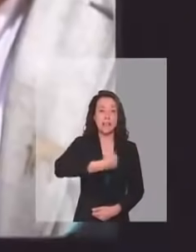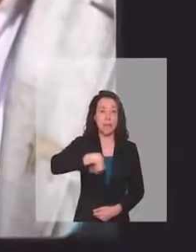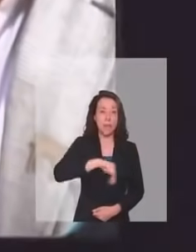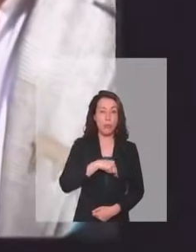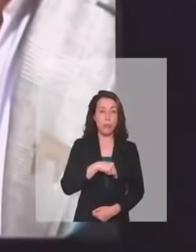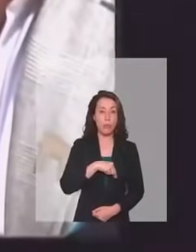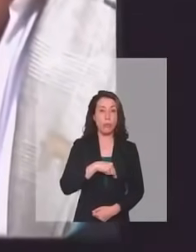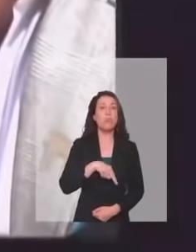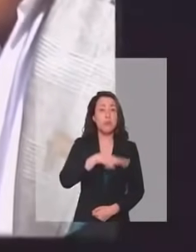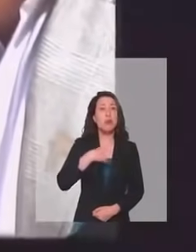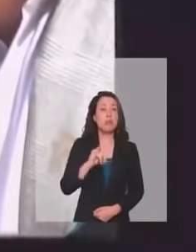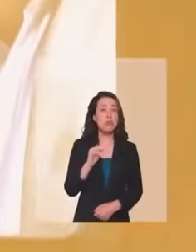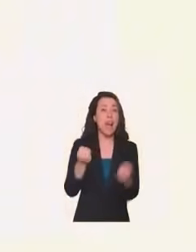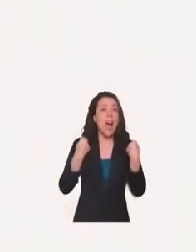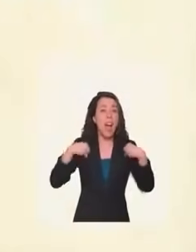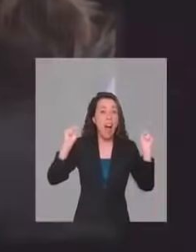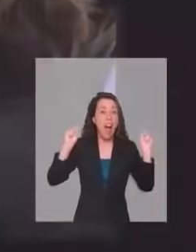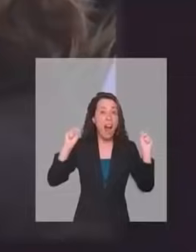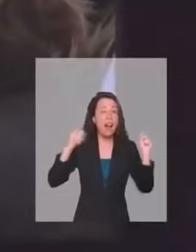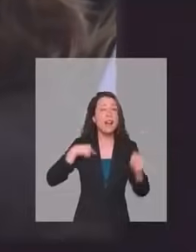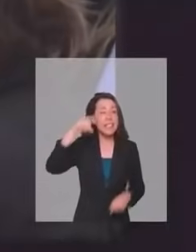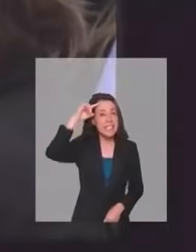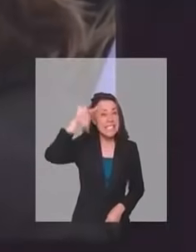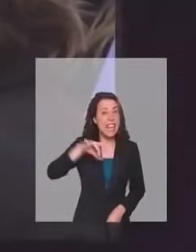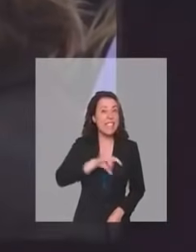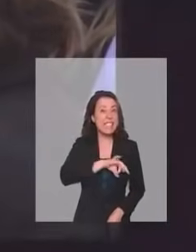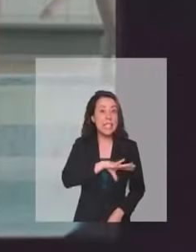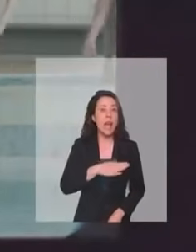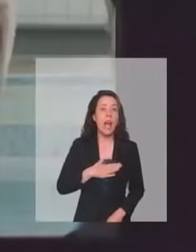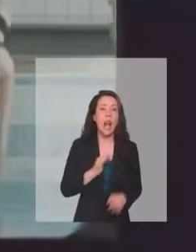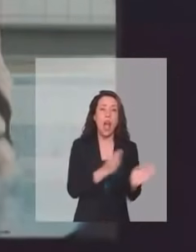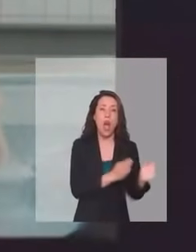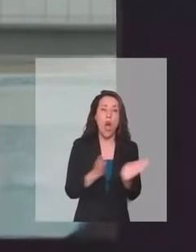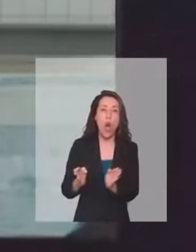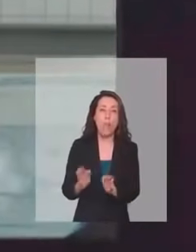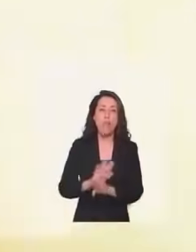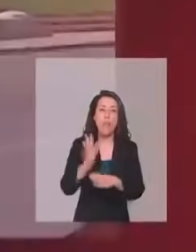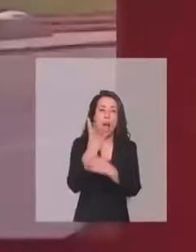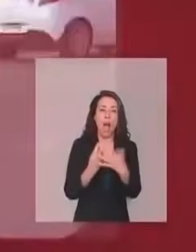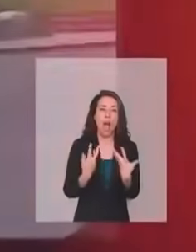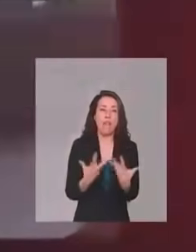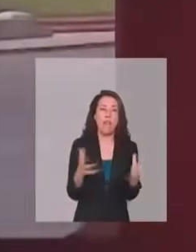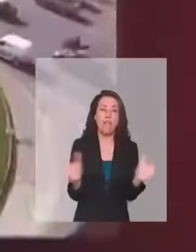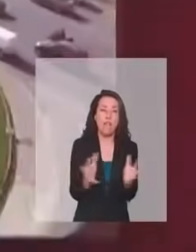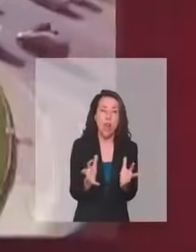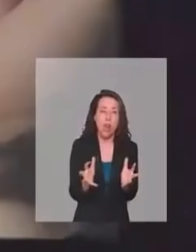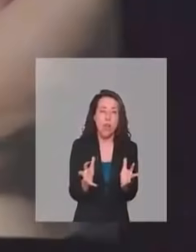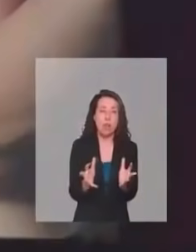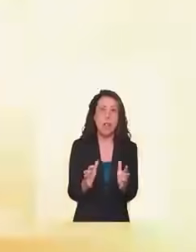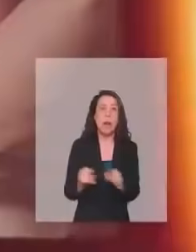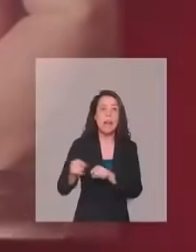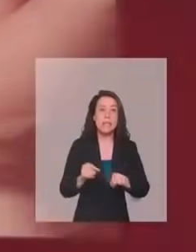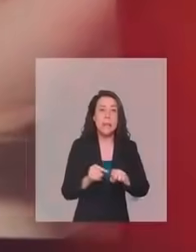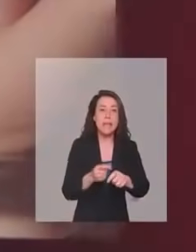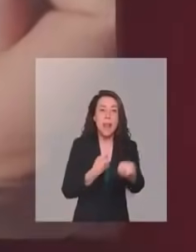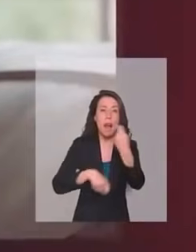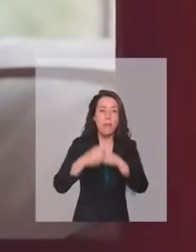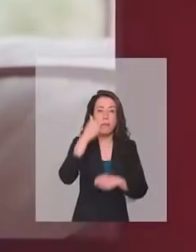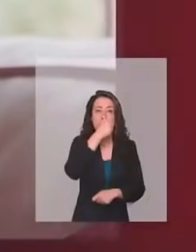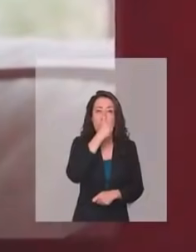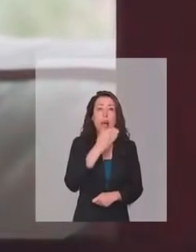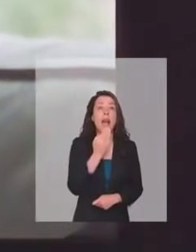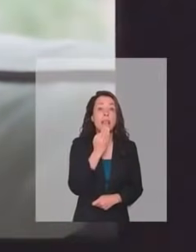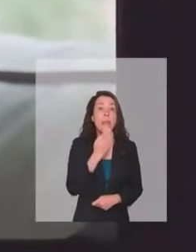decimos nosotros? Que vamos a ganar. Porque sabemos que los chilenos quieren orden, que se acabe la violencia, que se persiga al